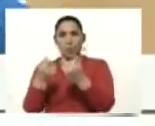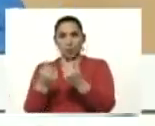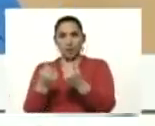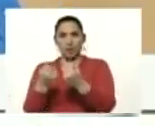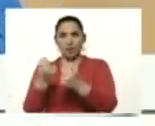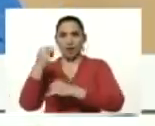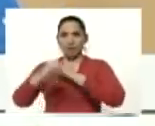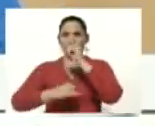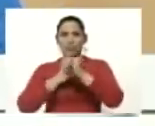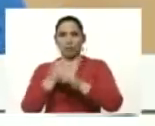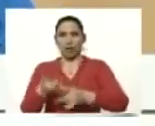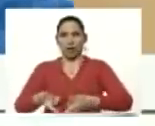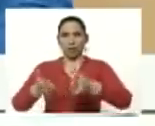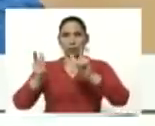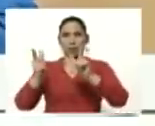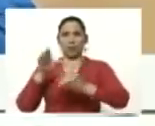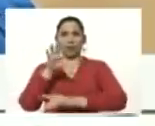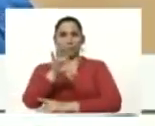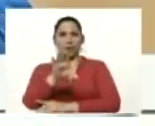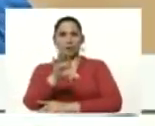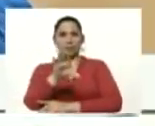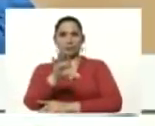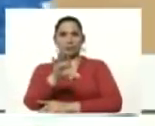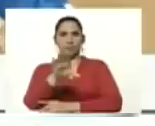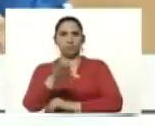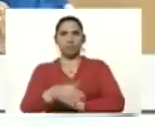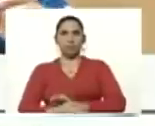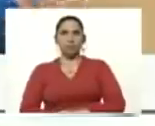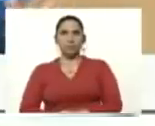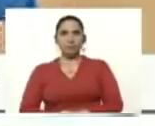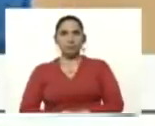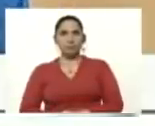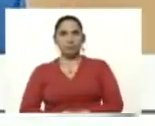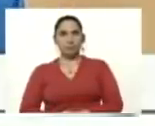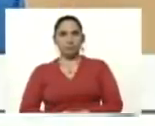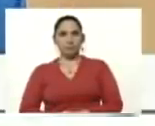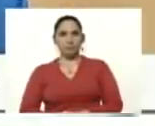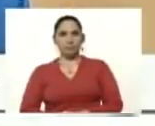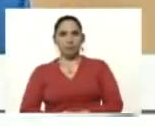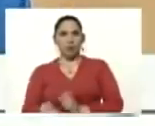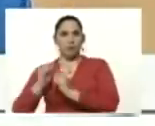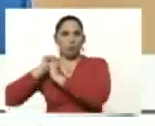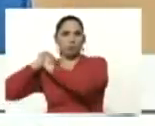internacional autorizado por la República. Jonrón con las bases llenas.